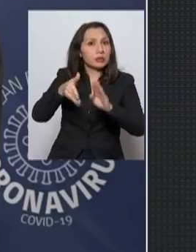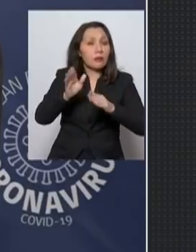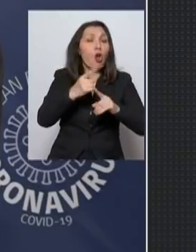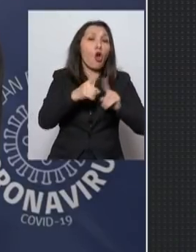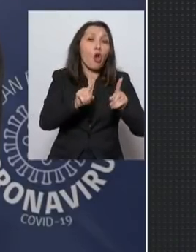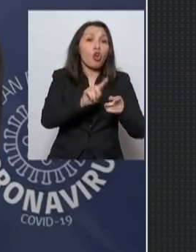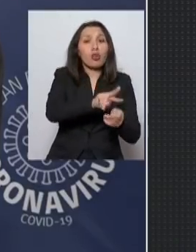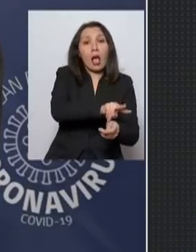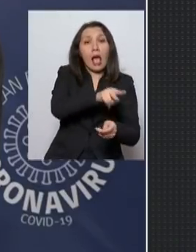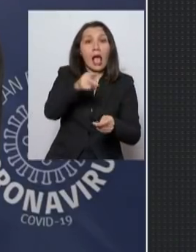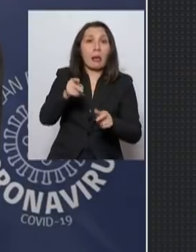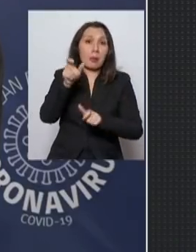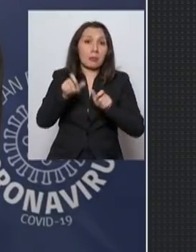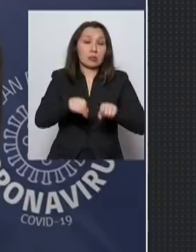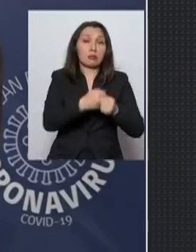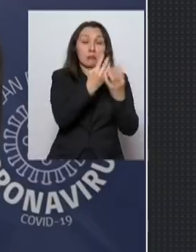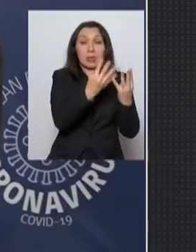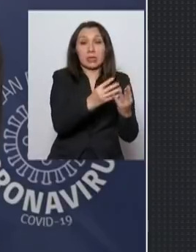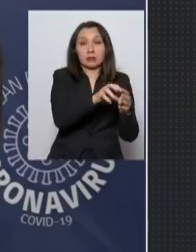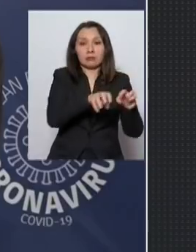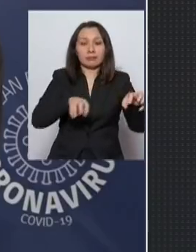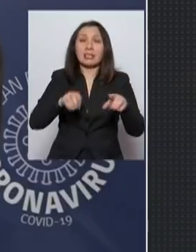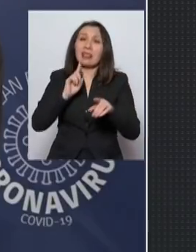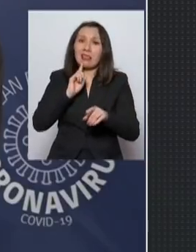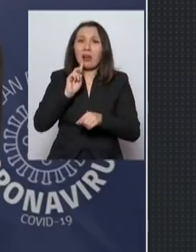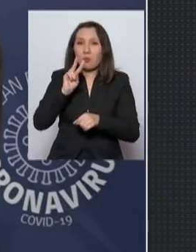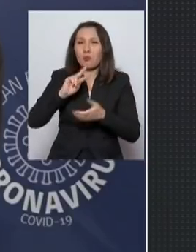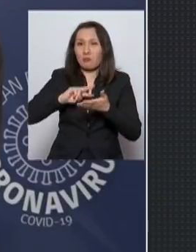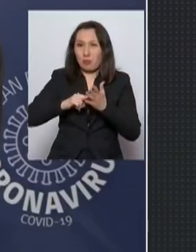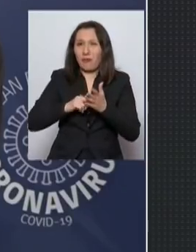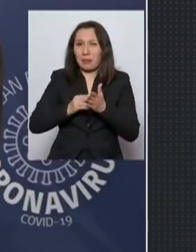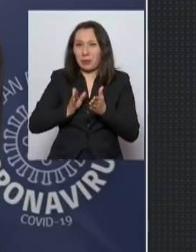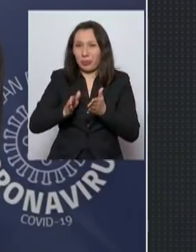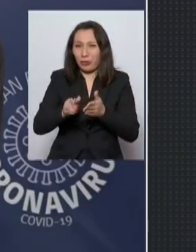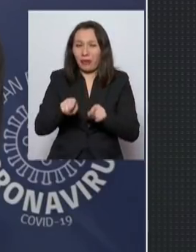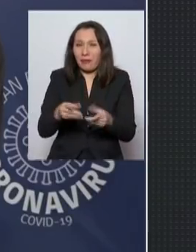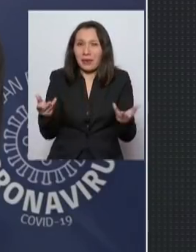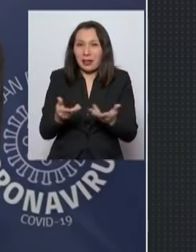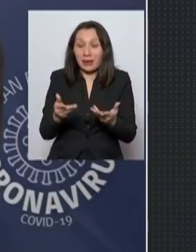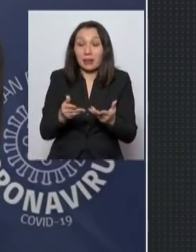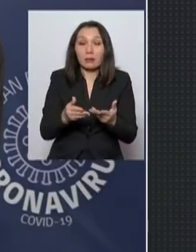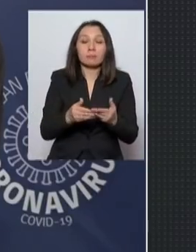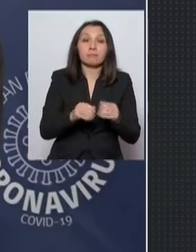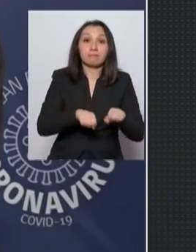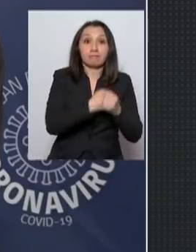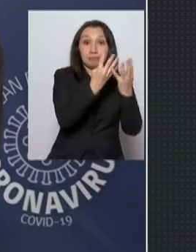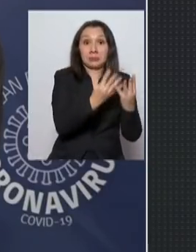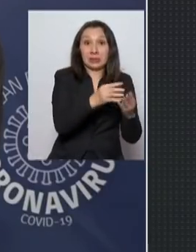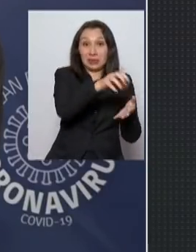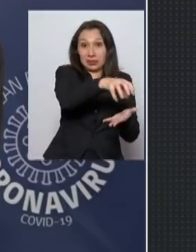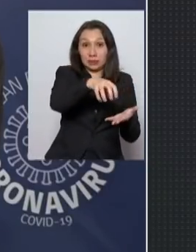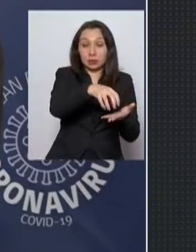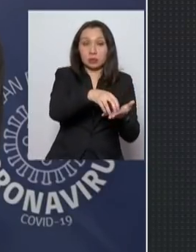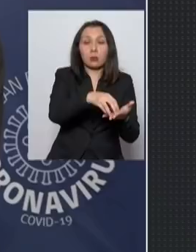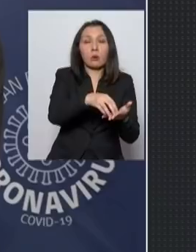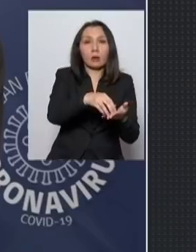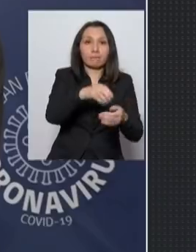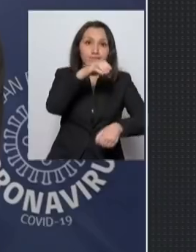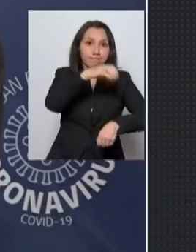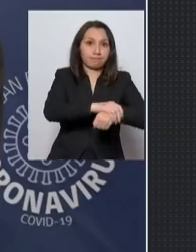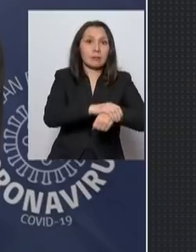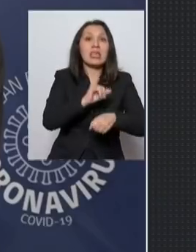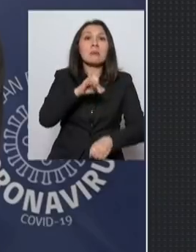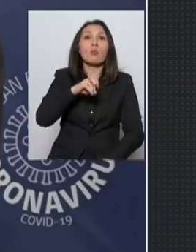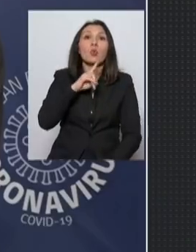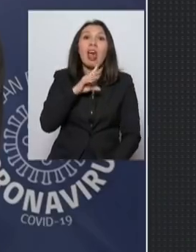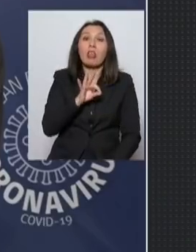trasladado. Evidentemente hay un problema todavía y es que el traslado de las personas que están imputadas, no